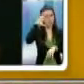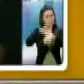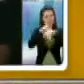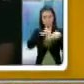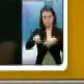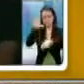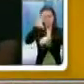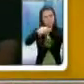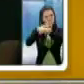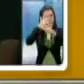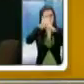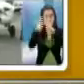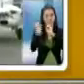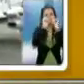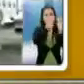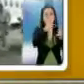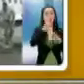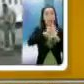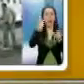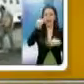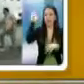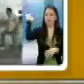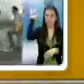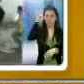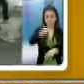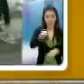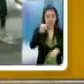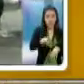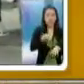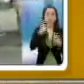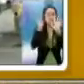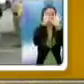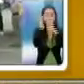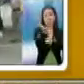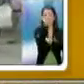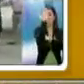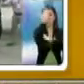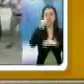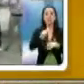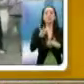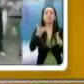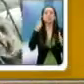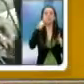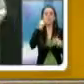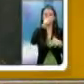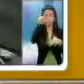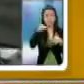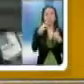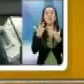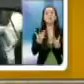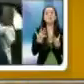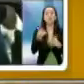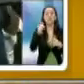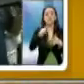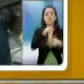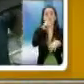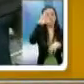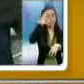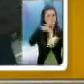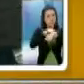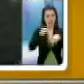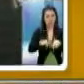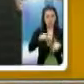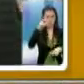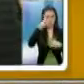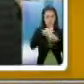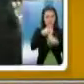del Ministerio de Gobernación con el Ministerio Público y las autoridades mexicanas. ¿Qué tanto se le puede atribuir